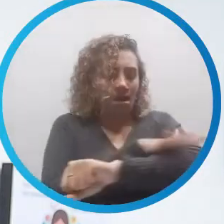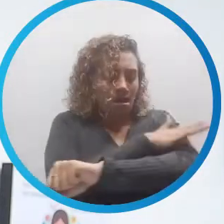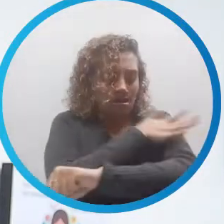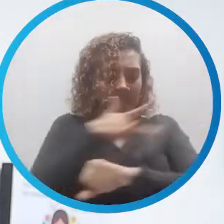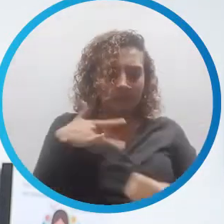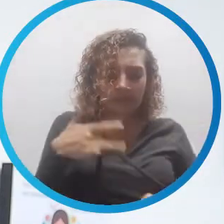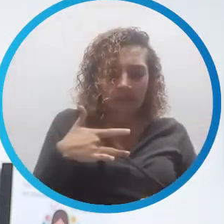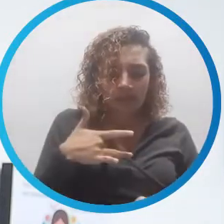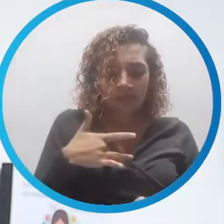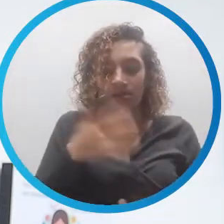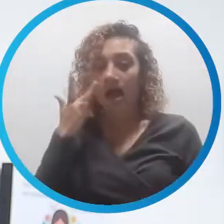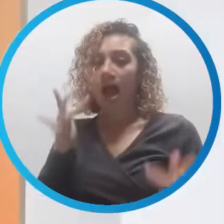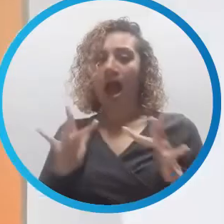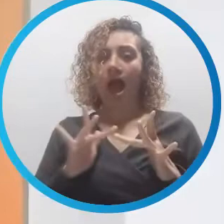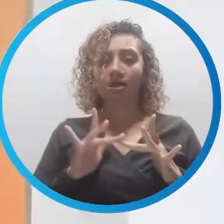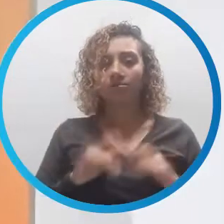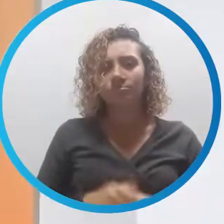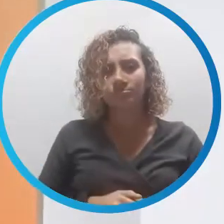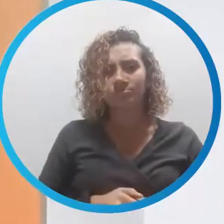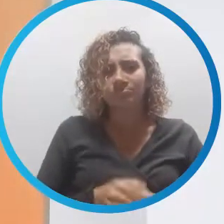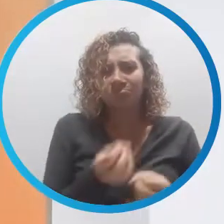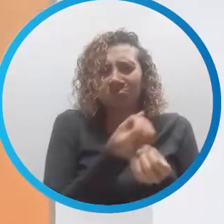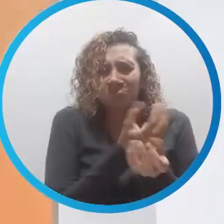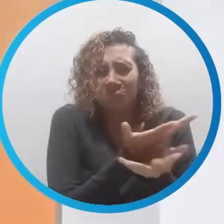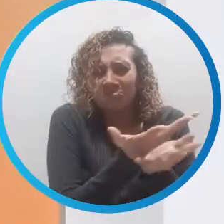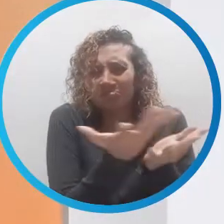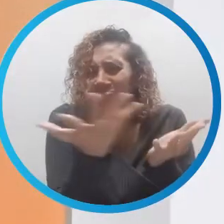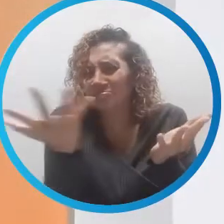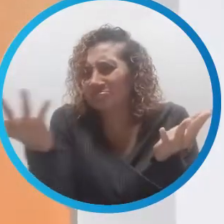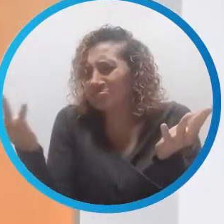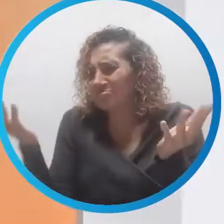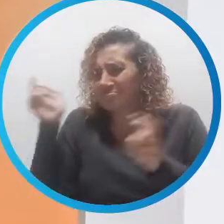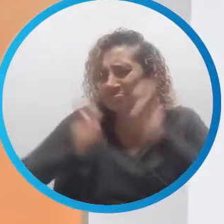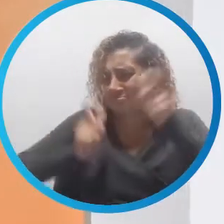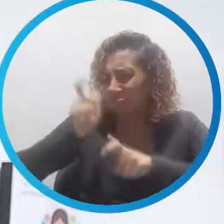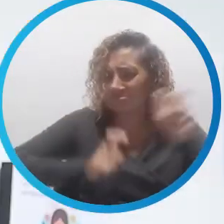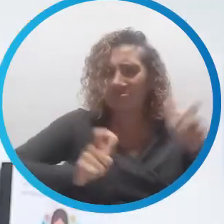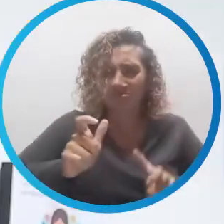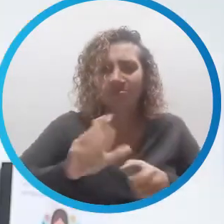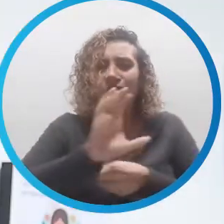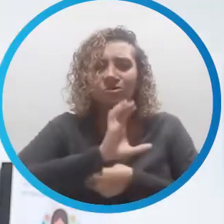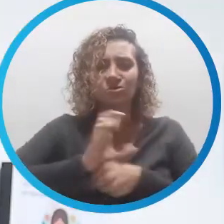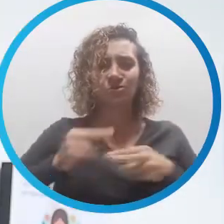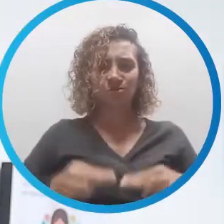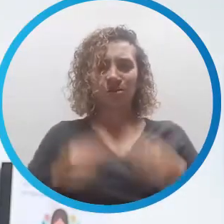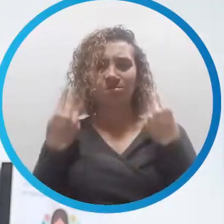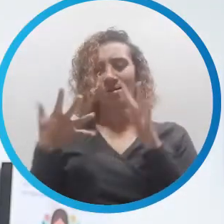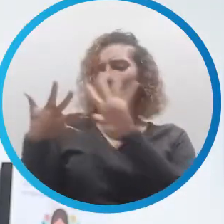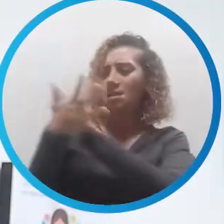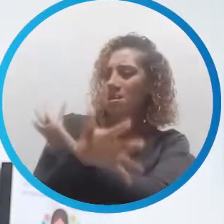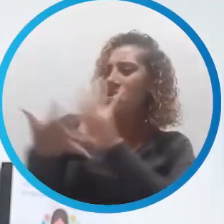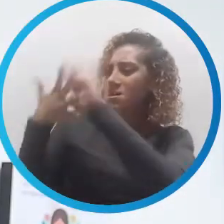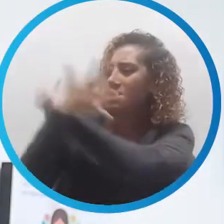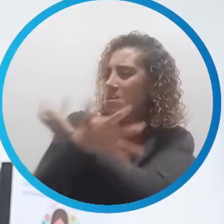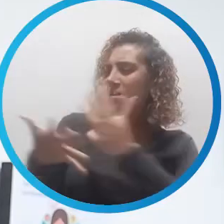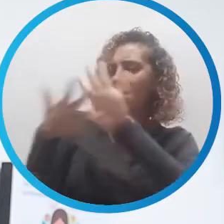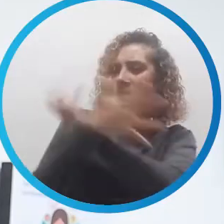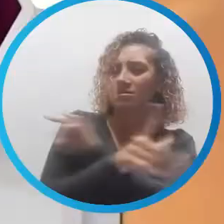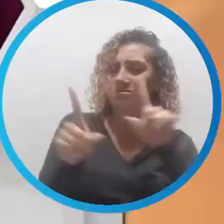a la paz y a la legalidad. Cientos de sobrevivientes del conflicto han contado sus historias en nuestra